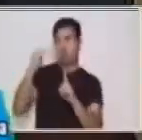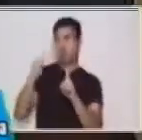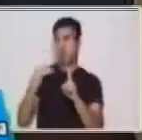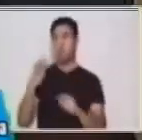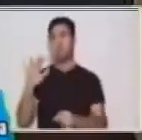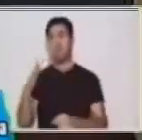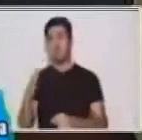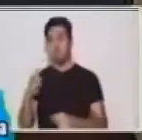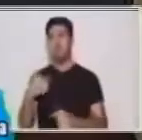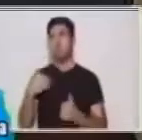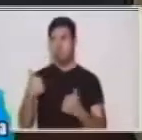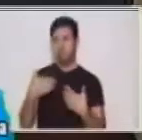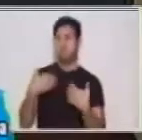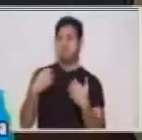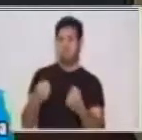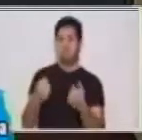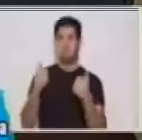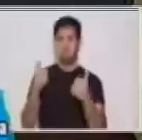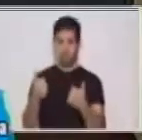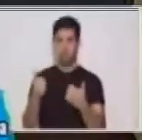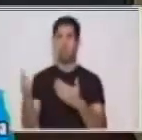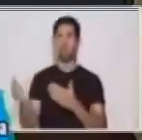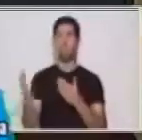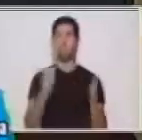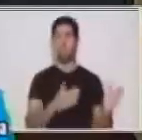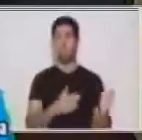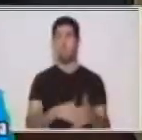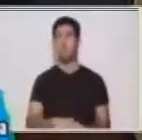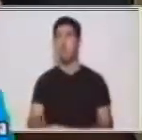tengo remedio y solución. Ahora bien,